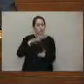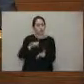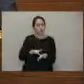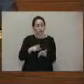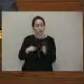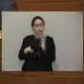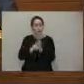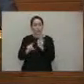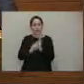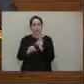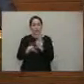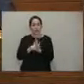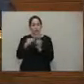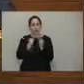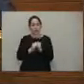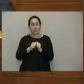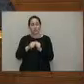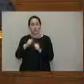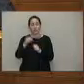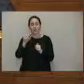Real Decreto Ley 20/2012 de 13 de julio.